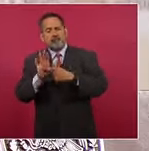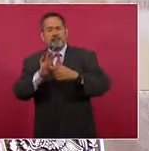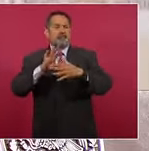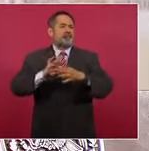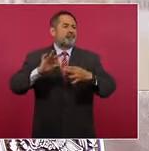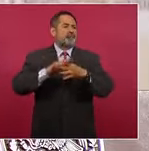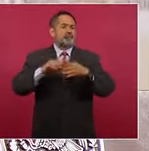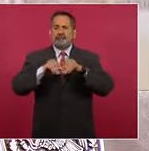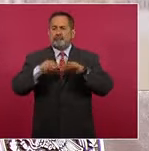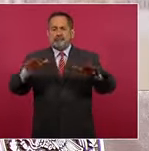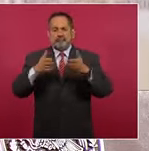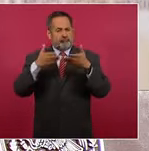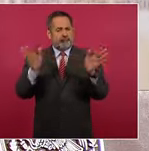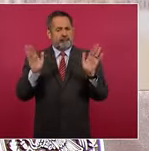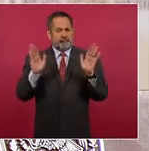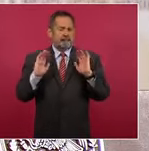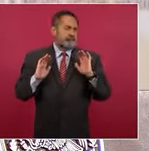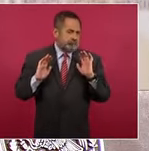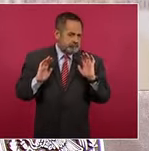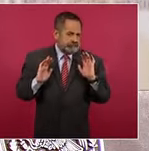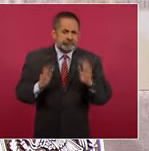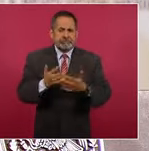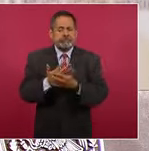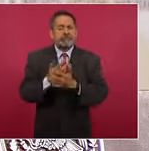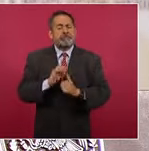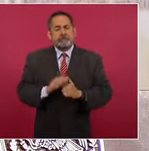general y